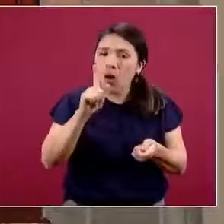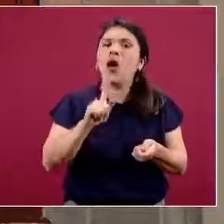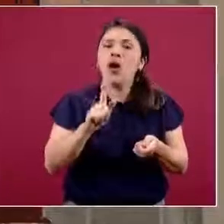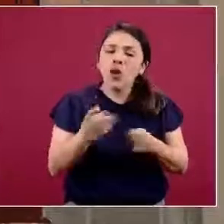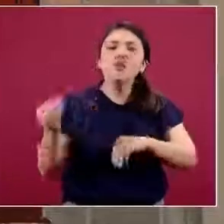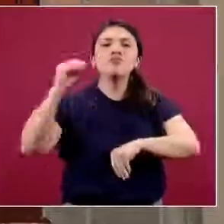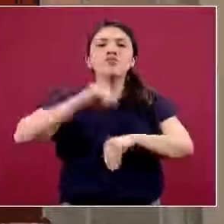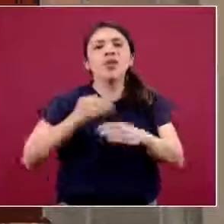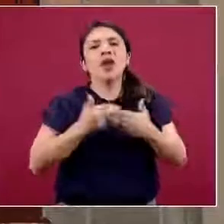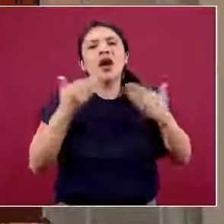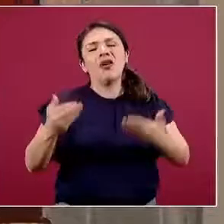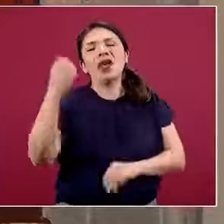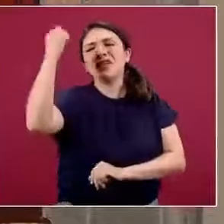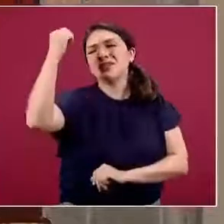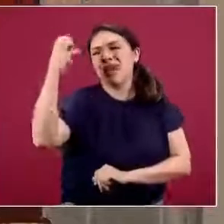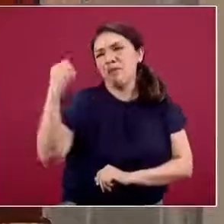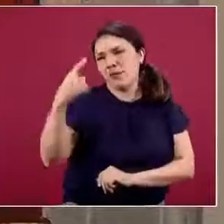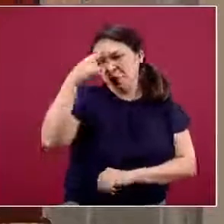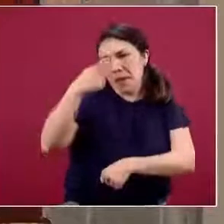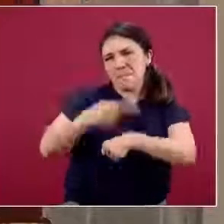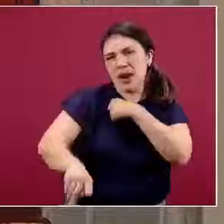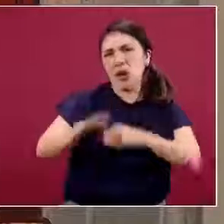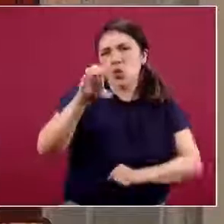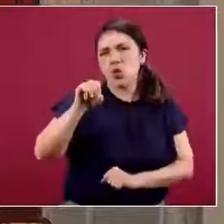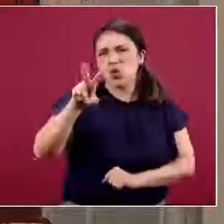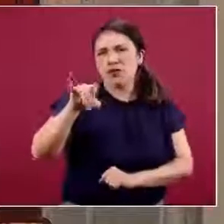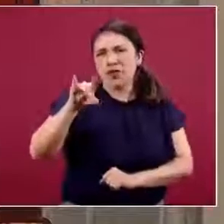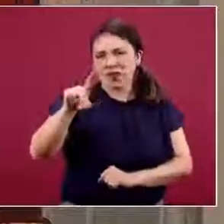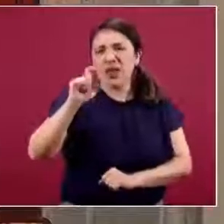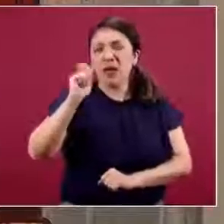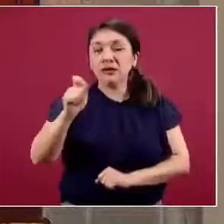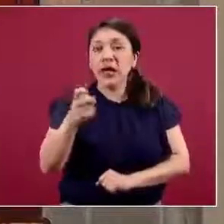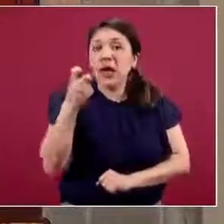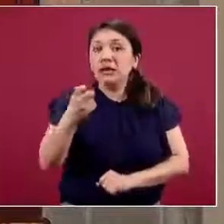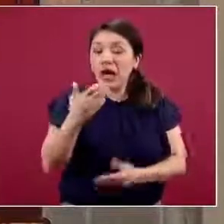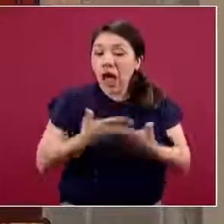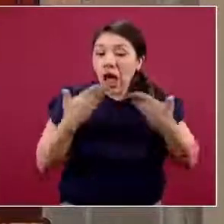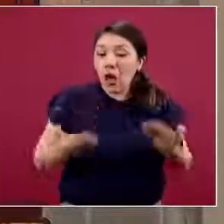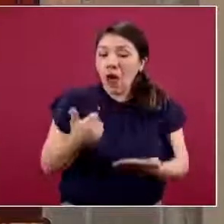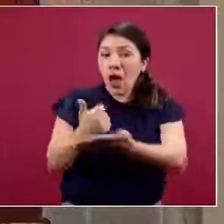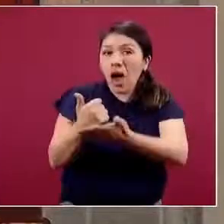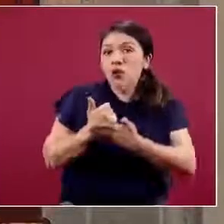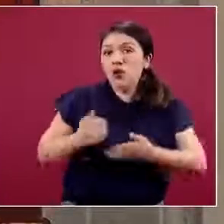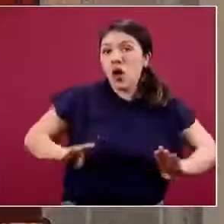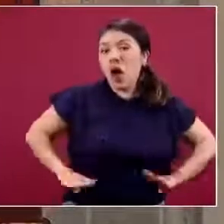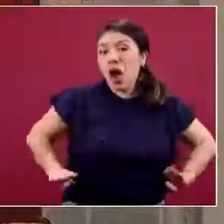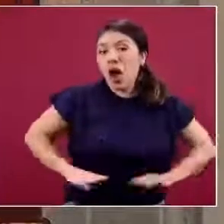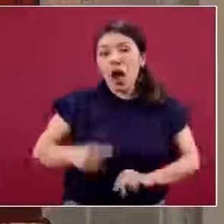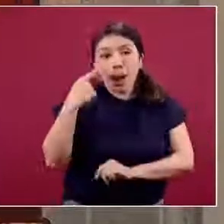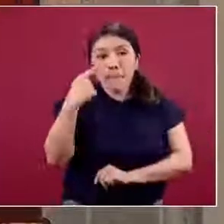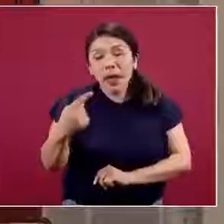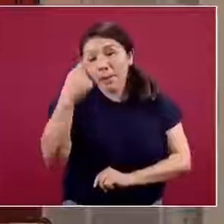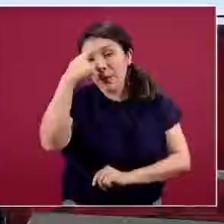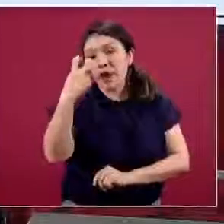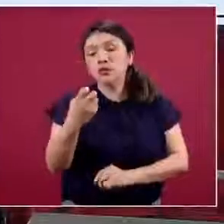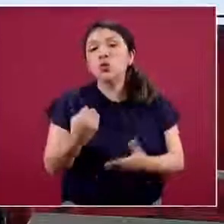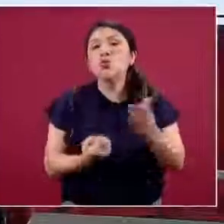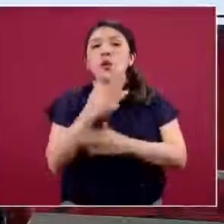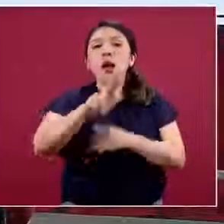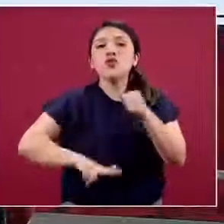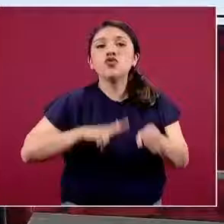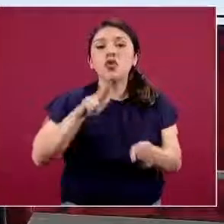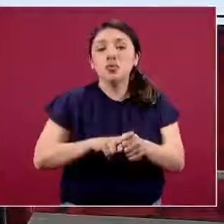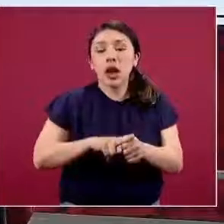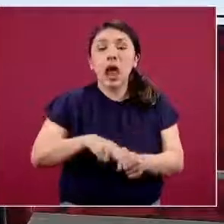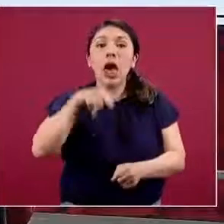implementación del semáforo de riesgo COVID, que es precisamente la herramienta, el instrumento que ha caracterizado a la nueva normalidad y